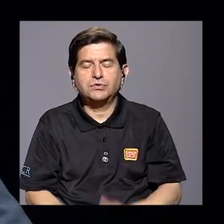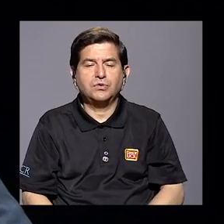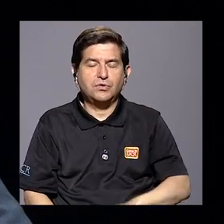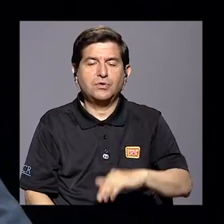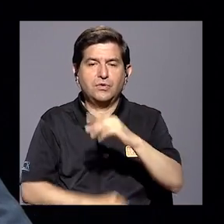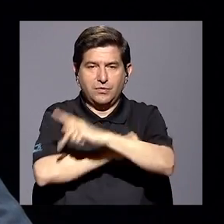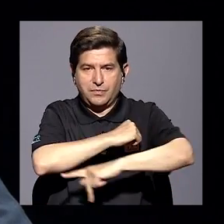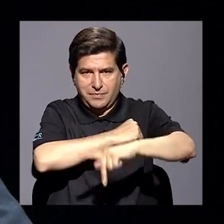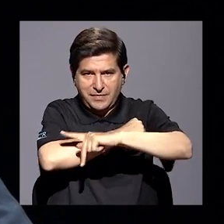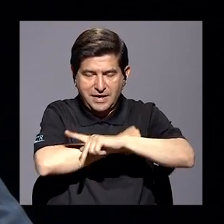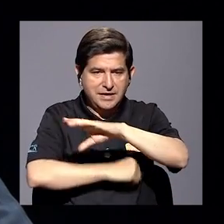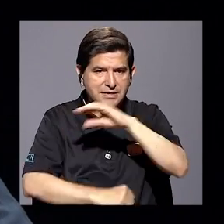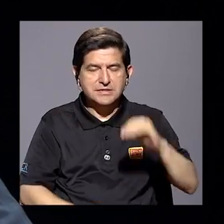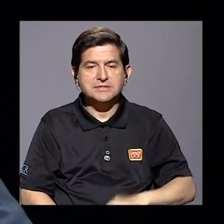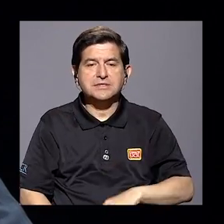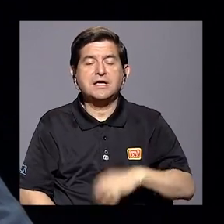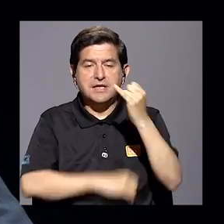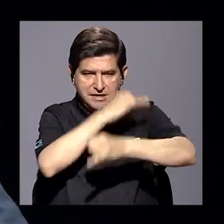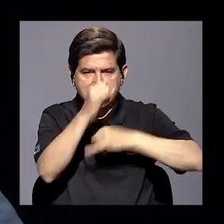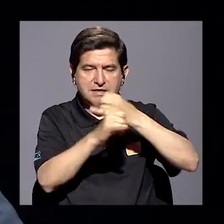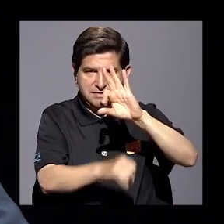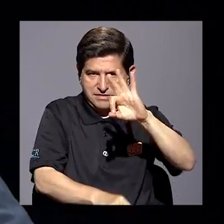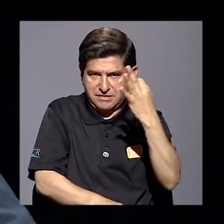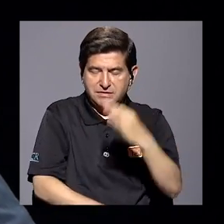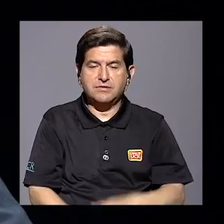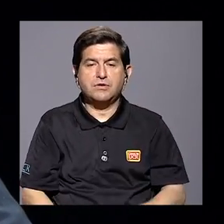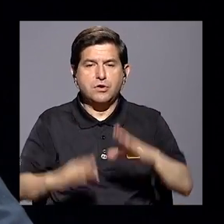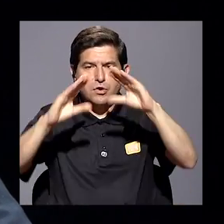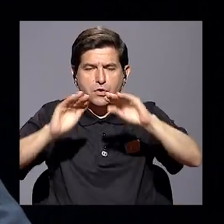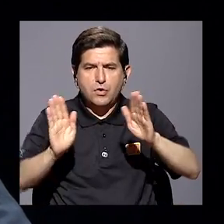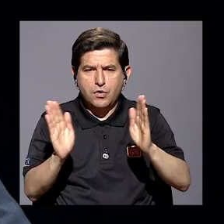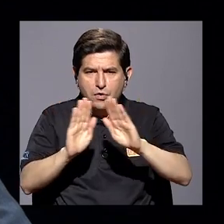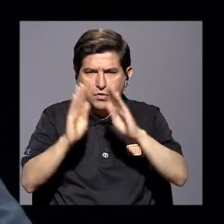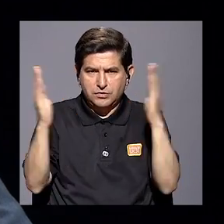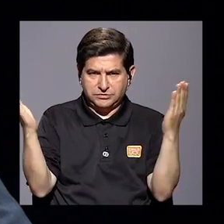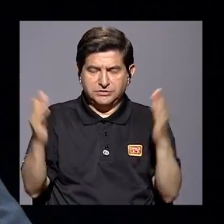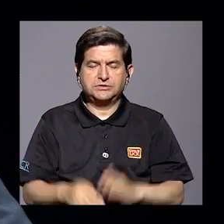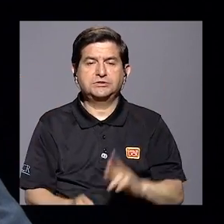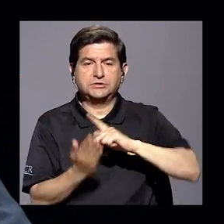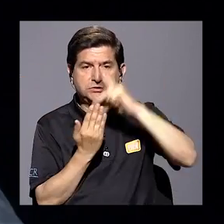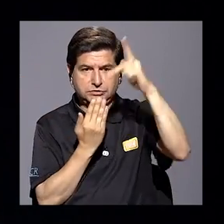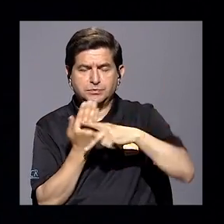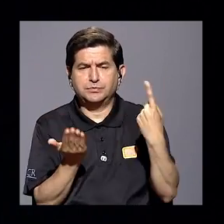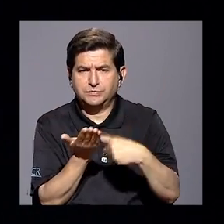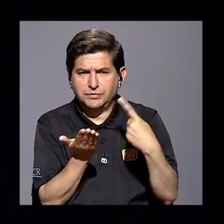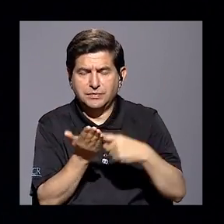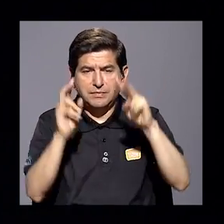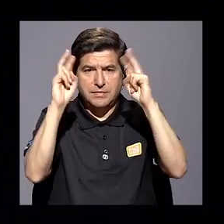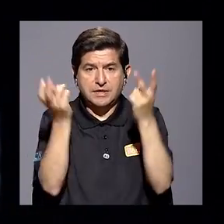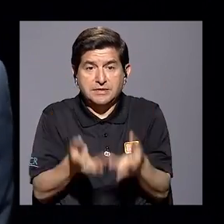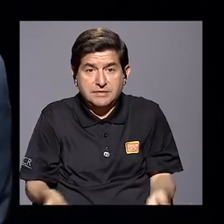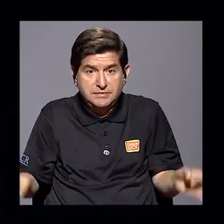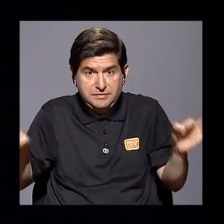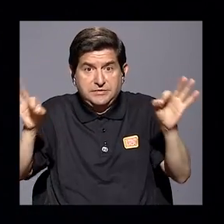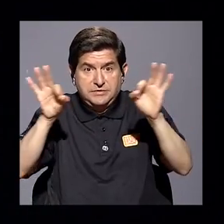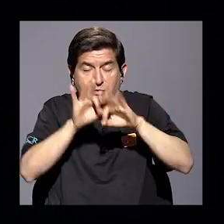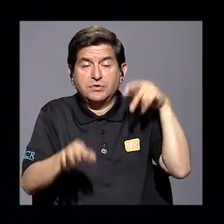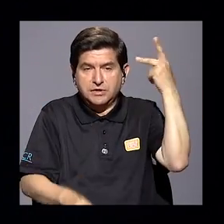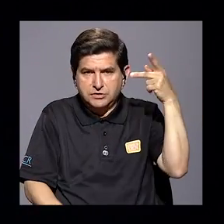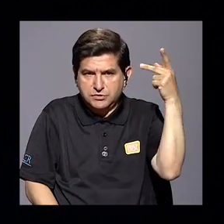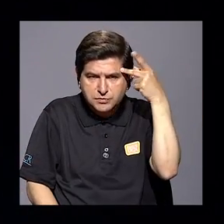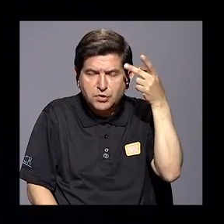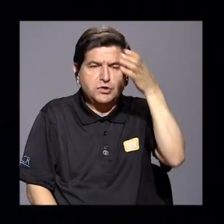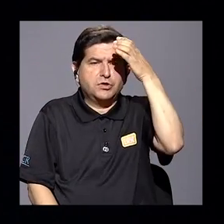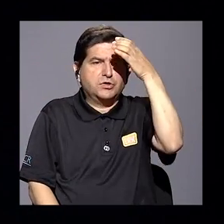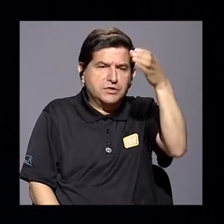el resto del país y a escala internacional la noche abierta será un programa de debate sobre grandes temas de